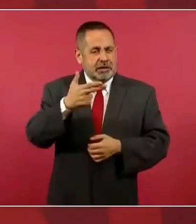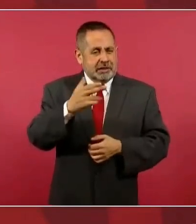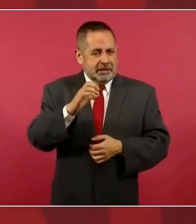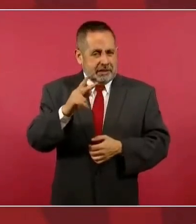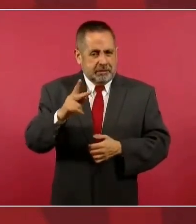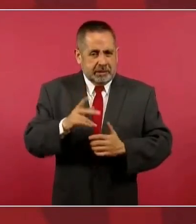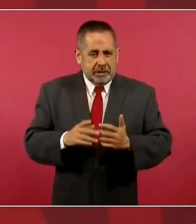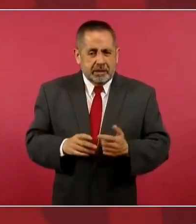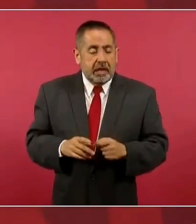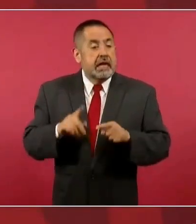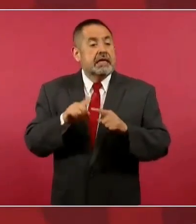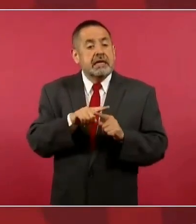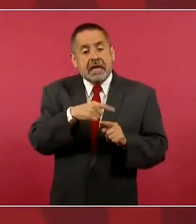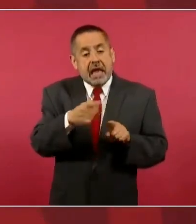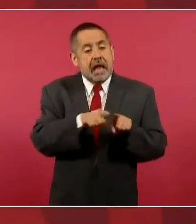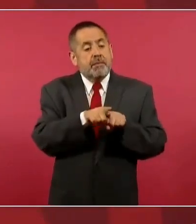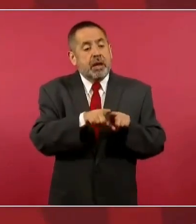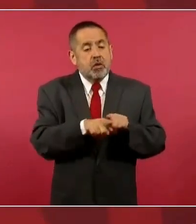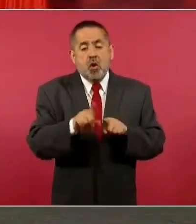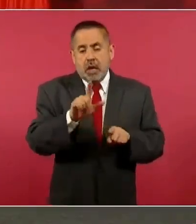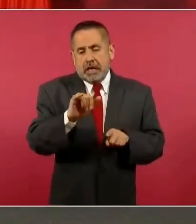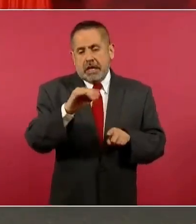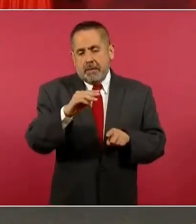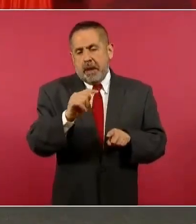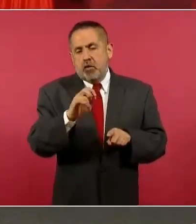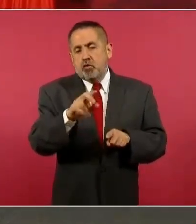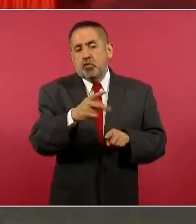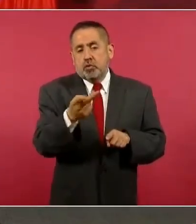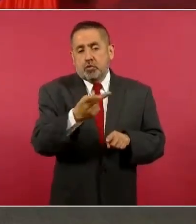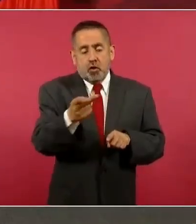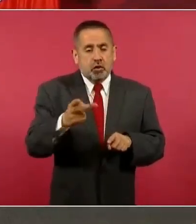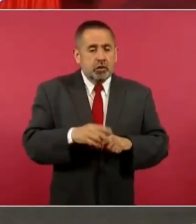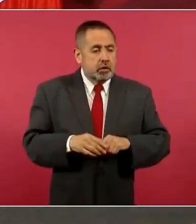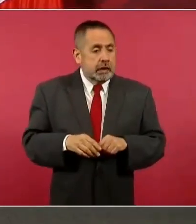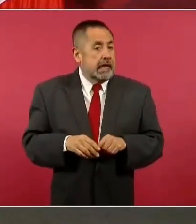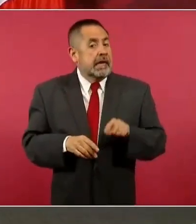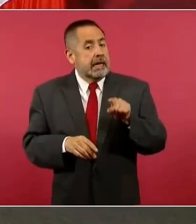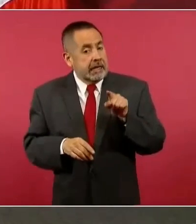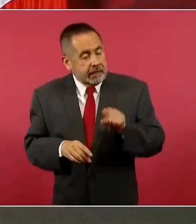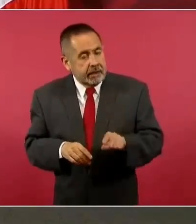y participa el hermano de Limantur, que se entera